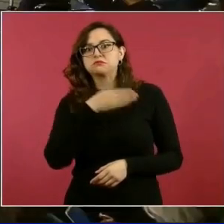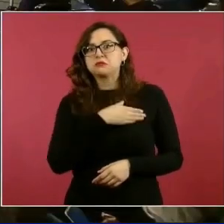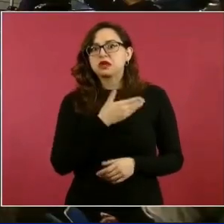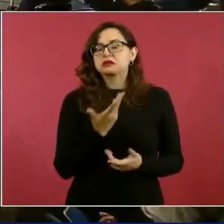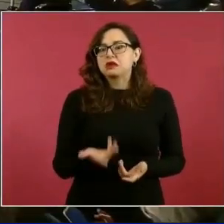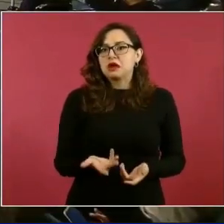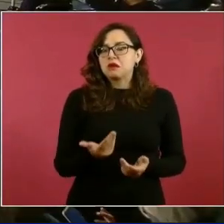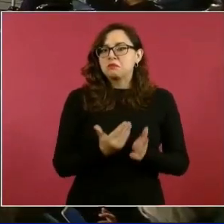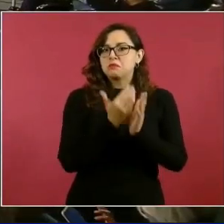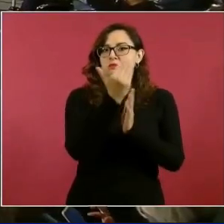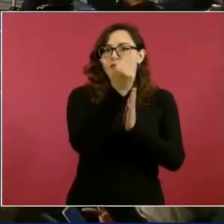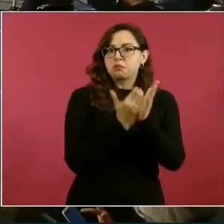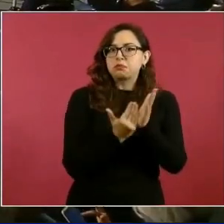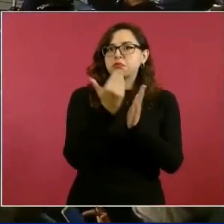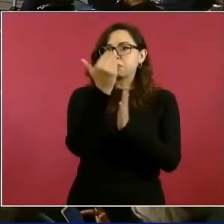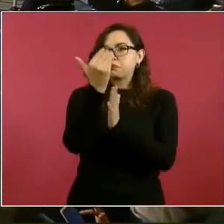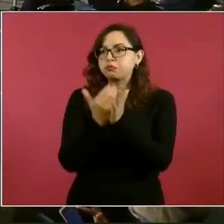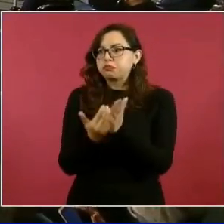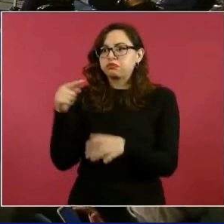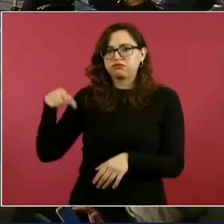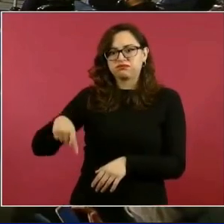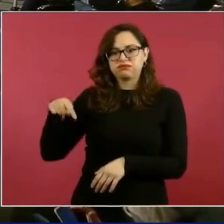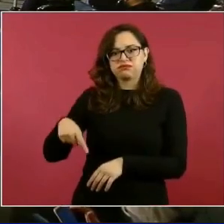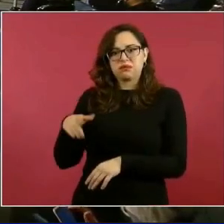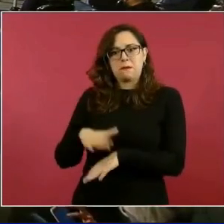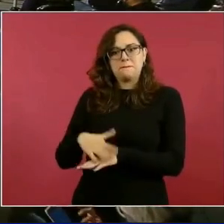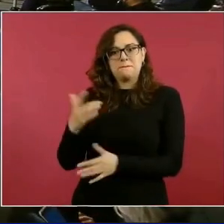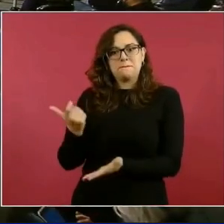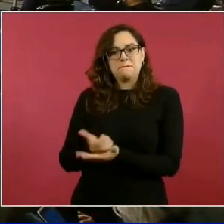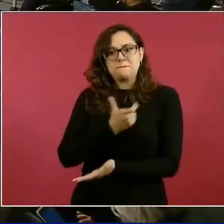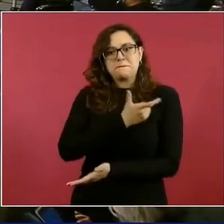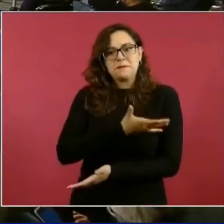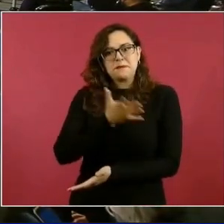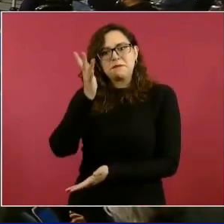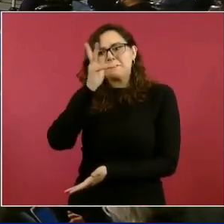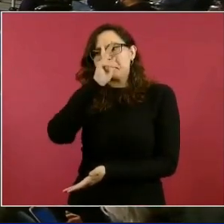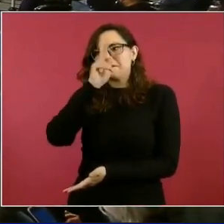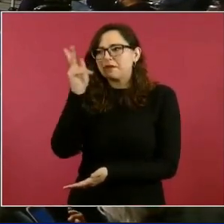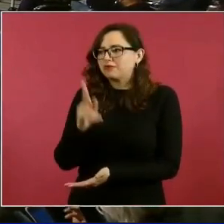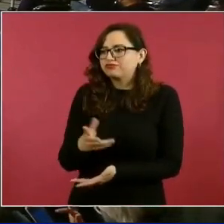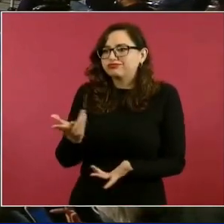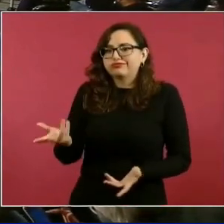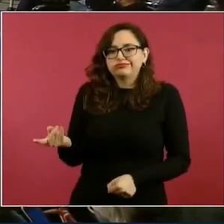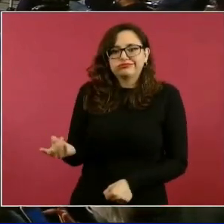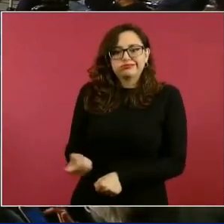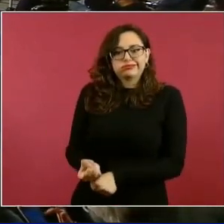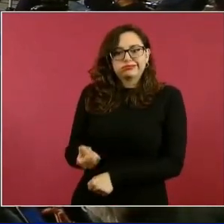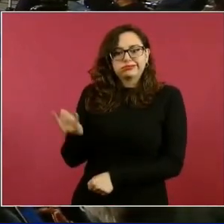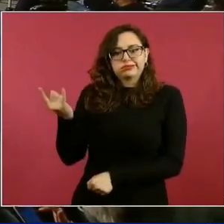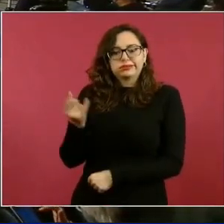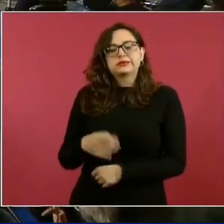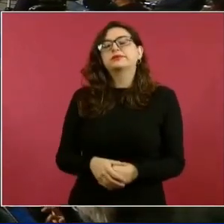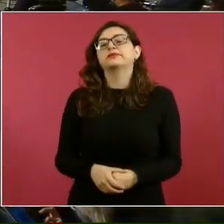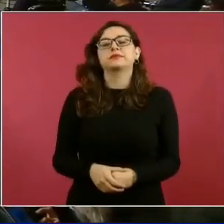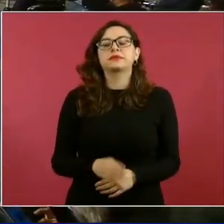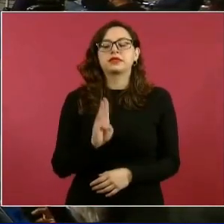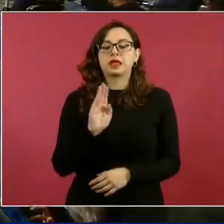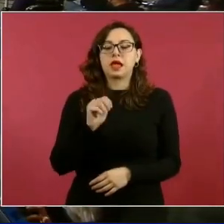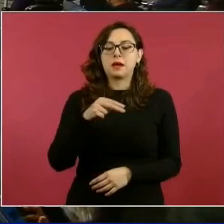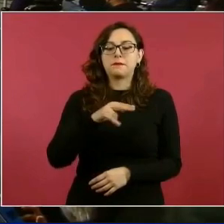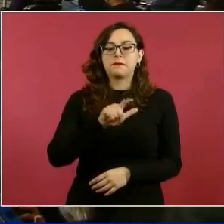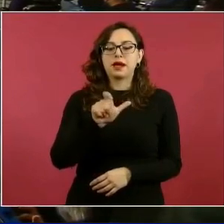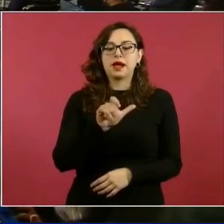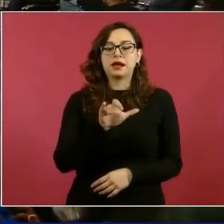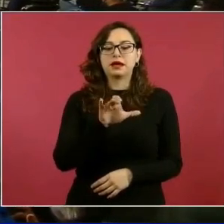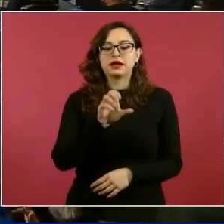Y pues el Banco de México mandó a hacer un estudio que lo presentó en el